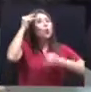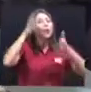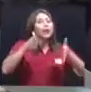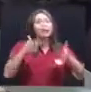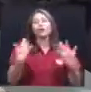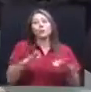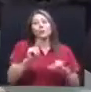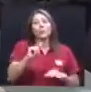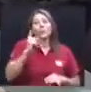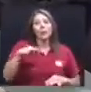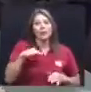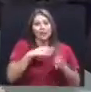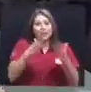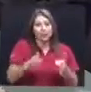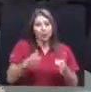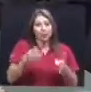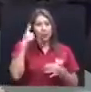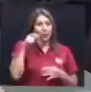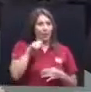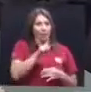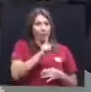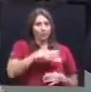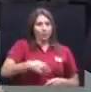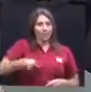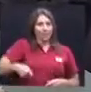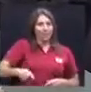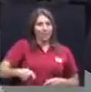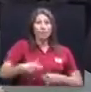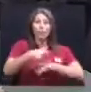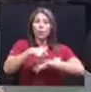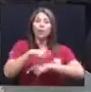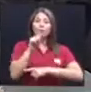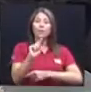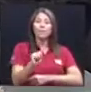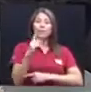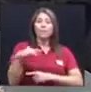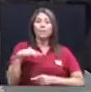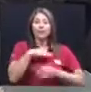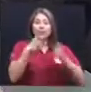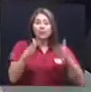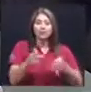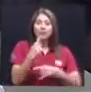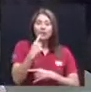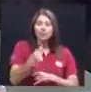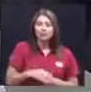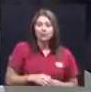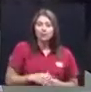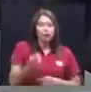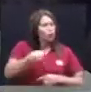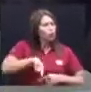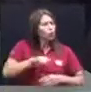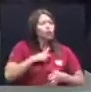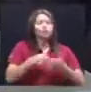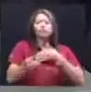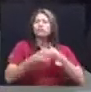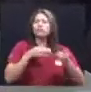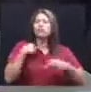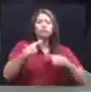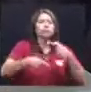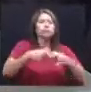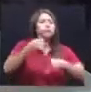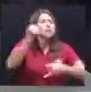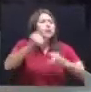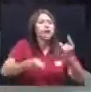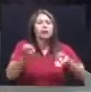porque él no es el presidente un Primer Ministro dice llegaremos hasta el final de las consecuencias y